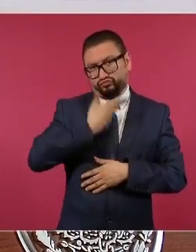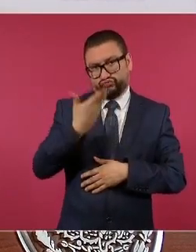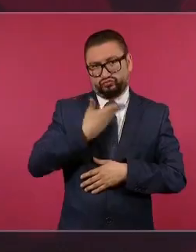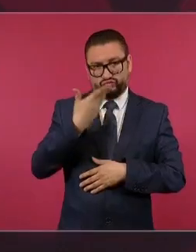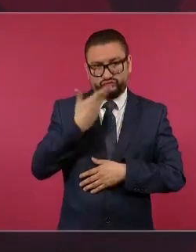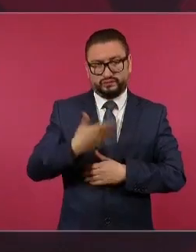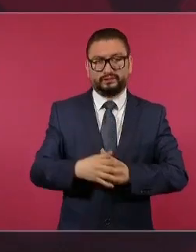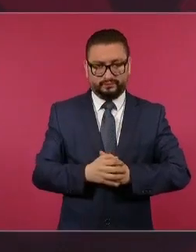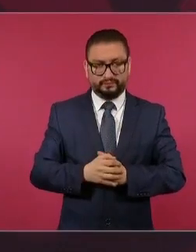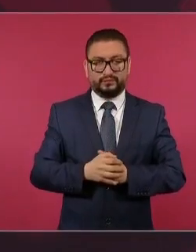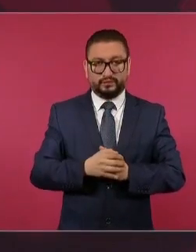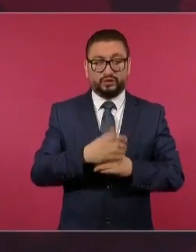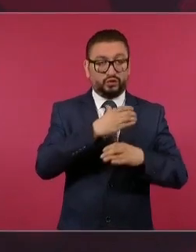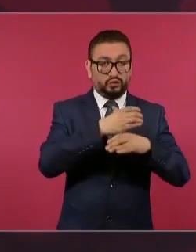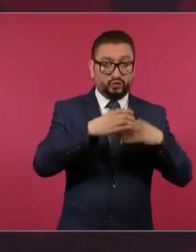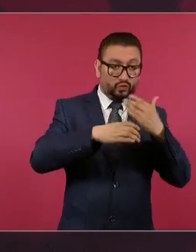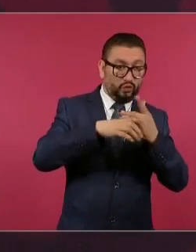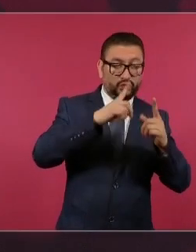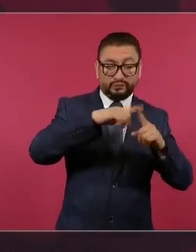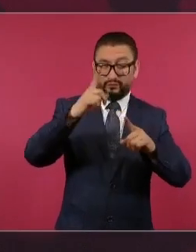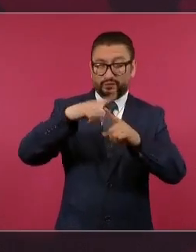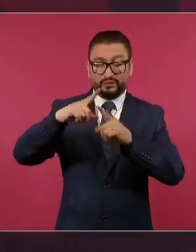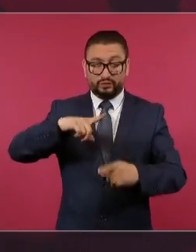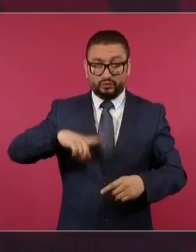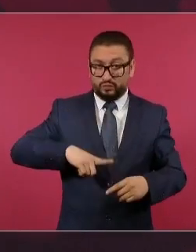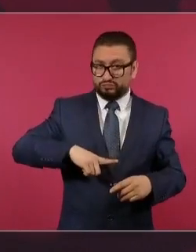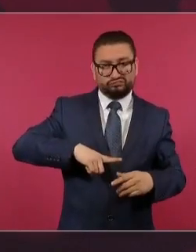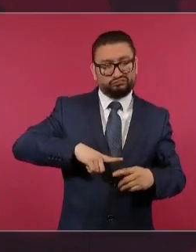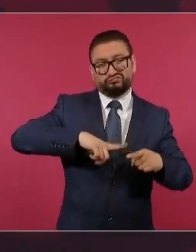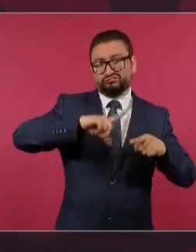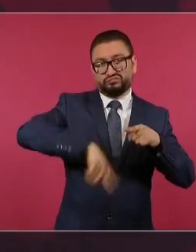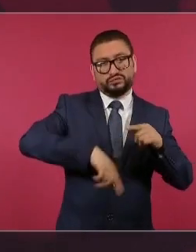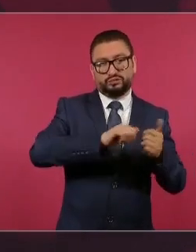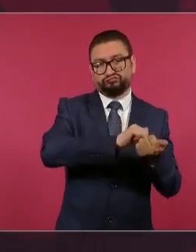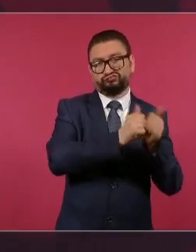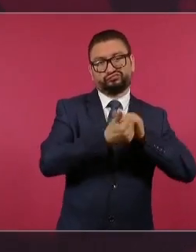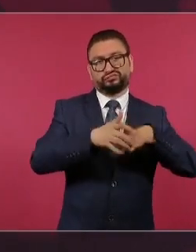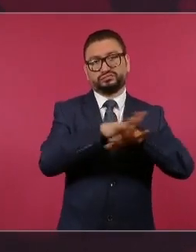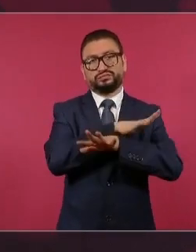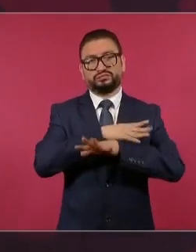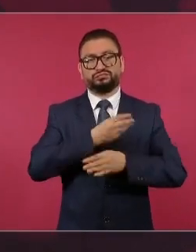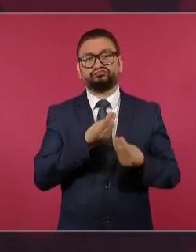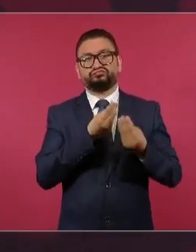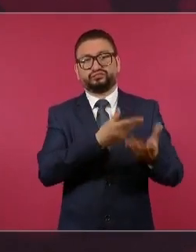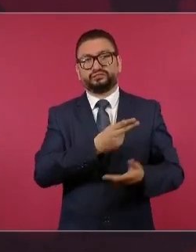de privatizar. Y